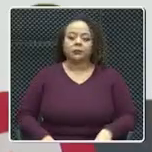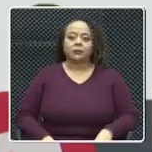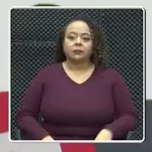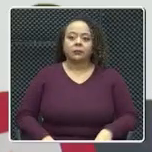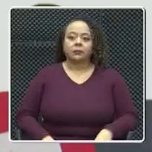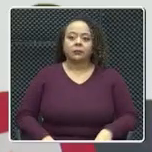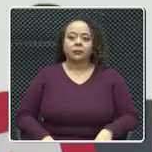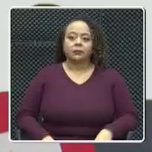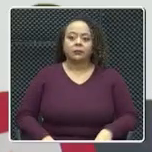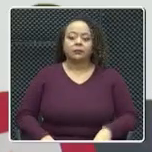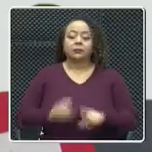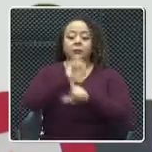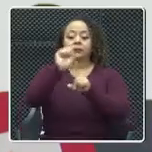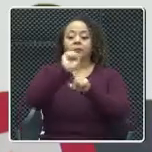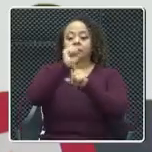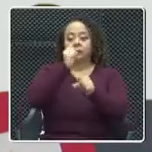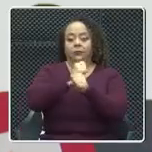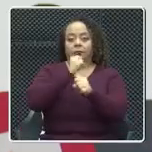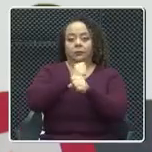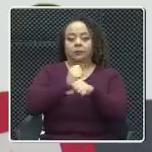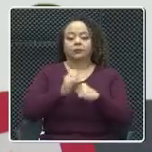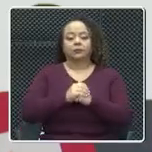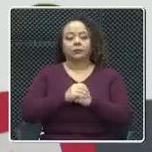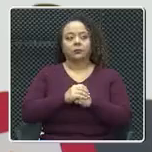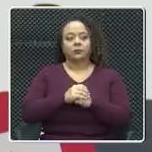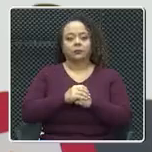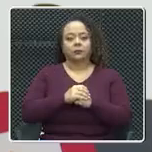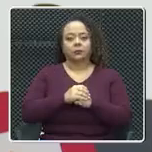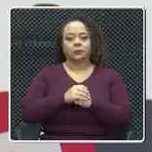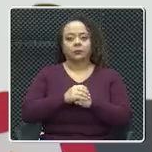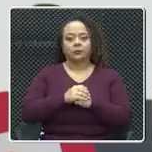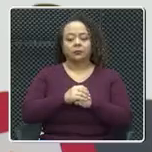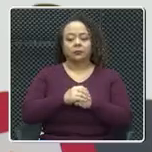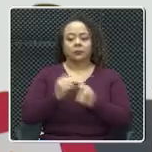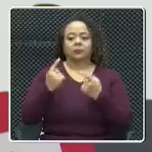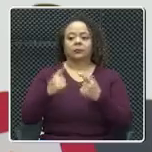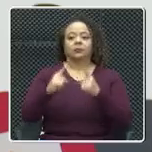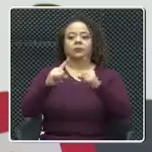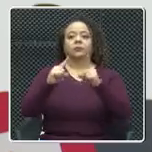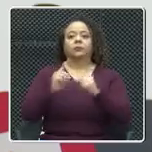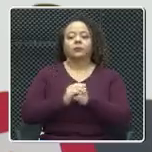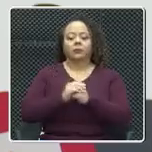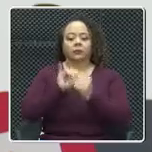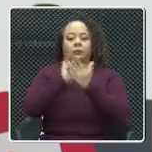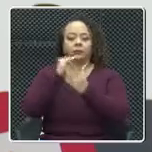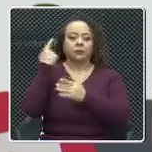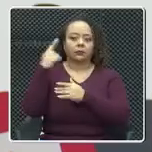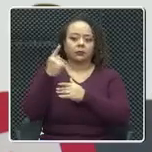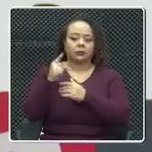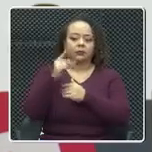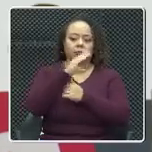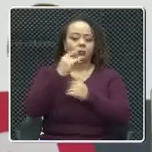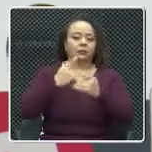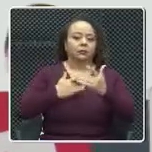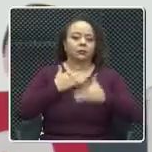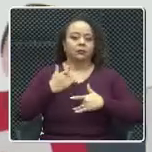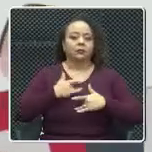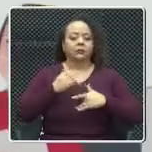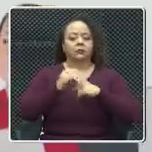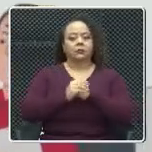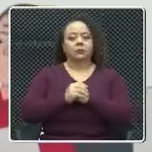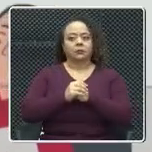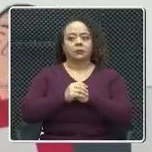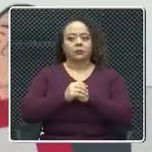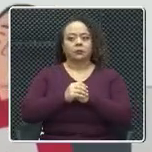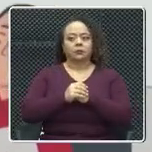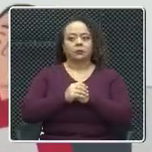Si la condición del trabajo, ¿verdad?, está propiciando ese riesgo y esa sintomatología que